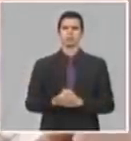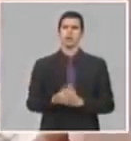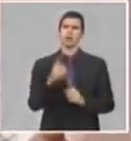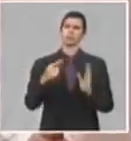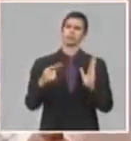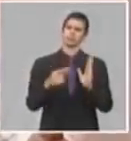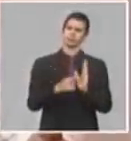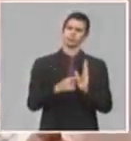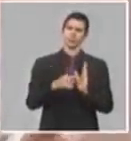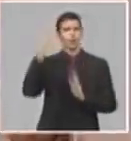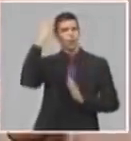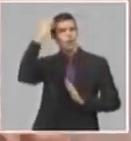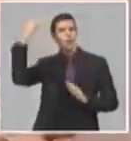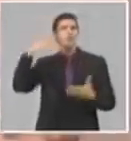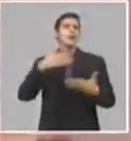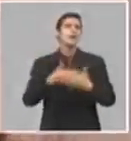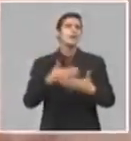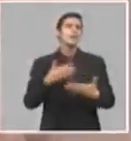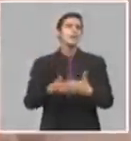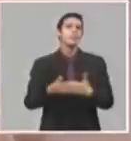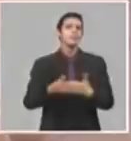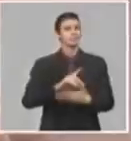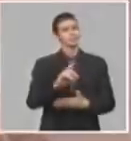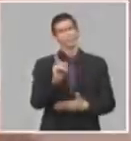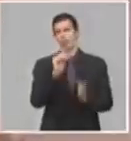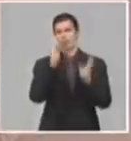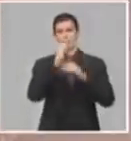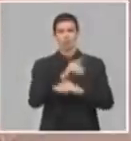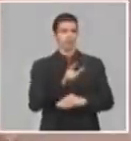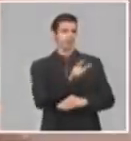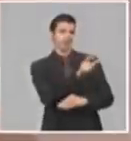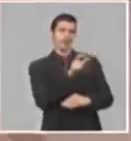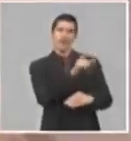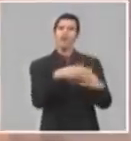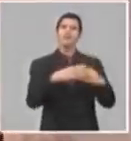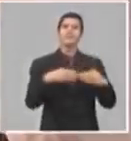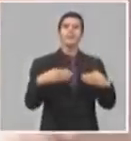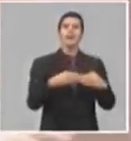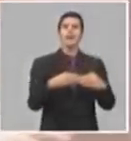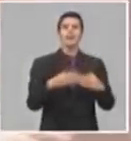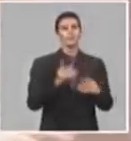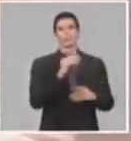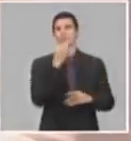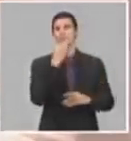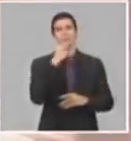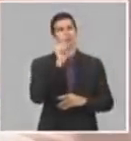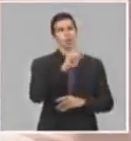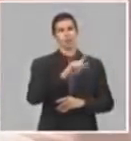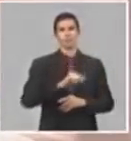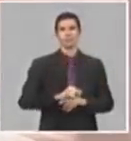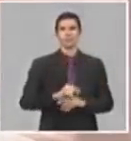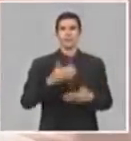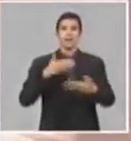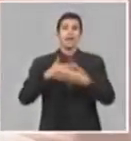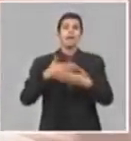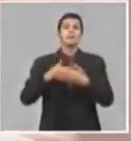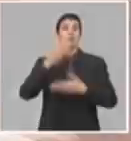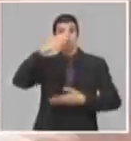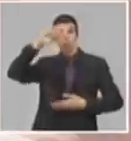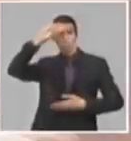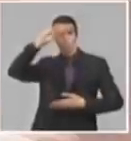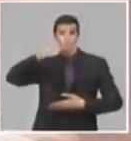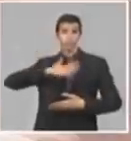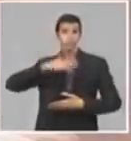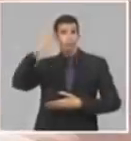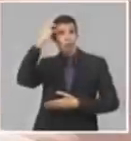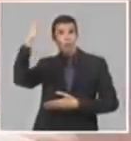por razones obvias, porque no disponen de estas cuentas en divisa para poder hacer compras de